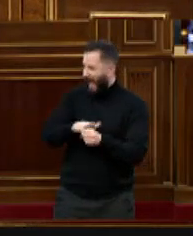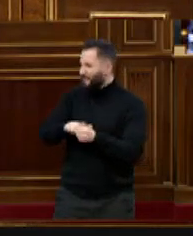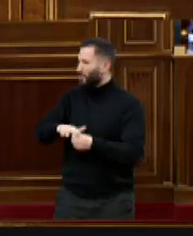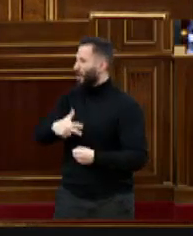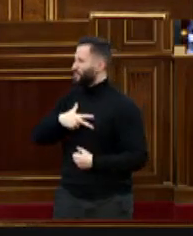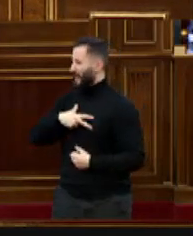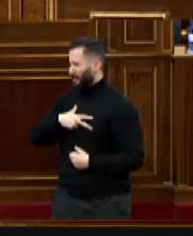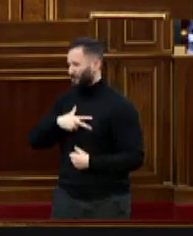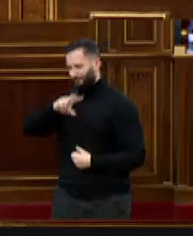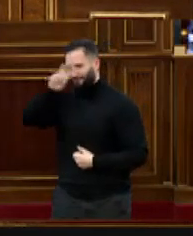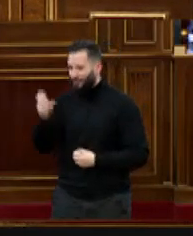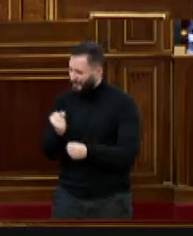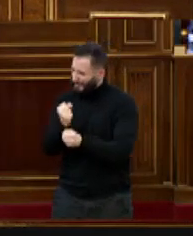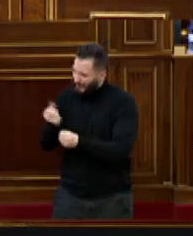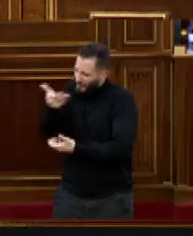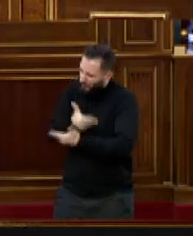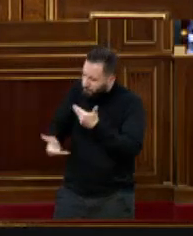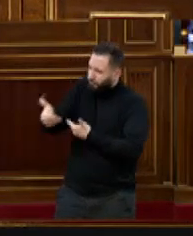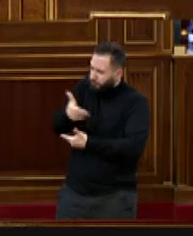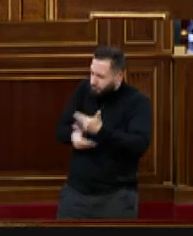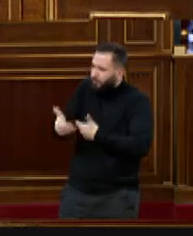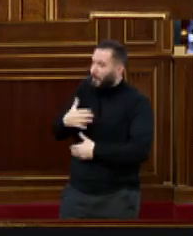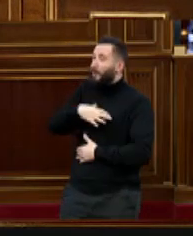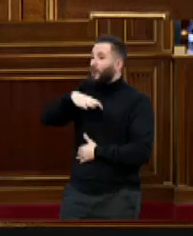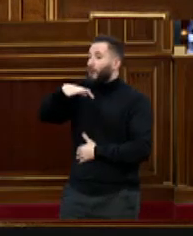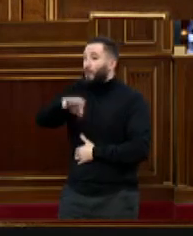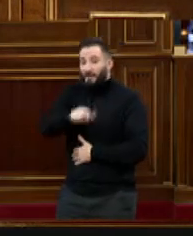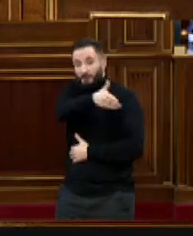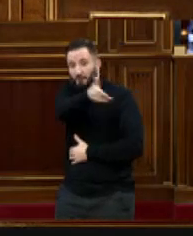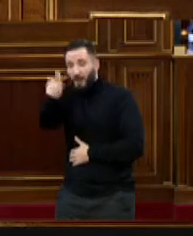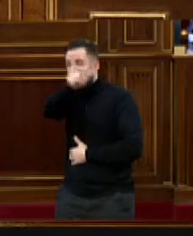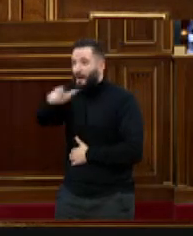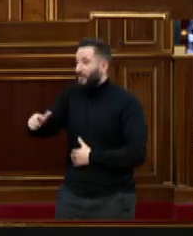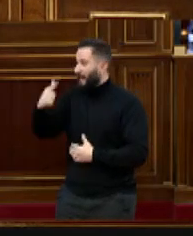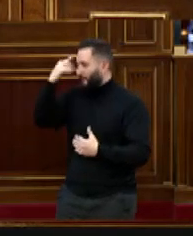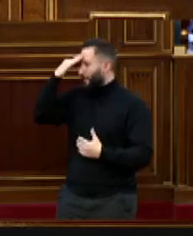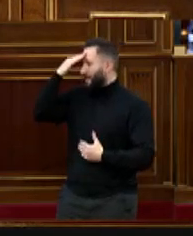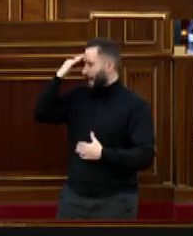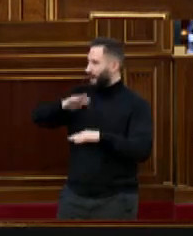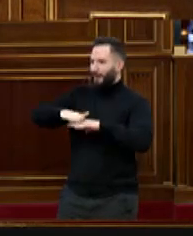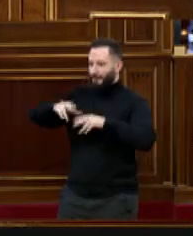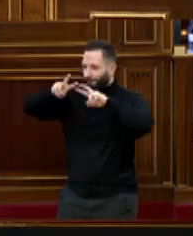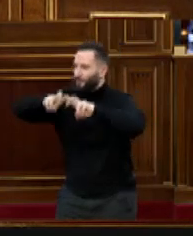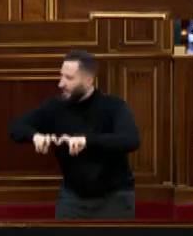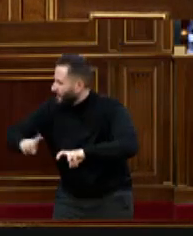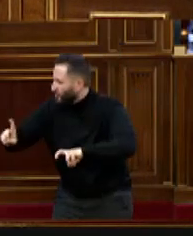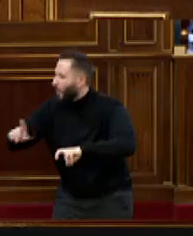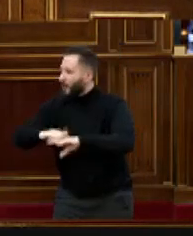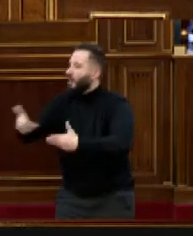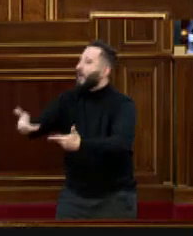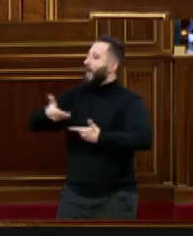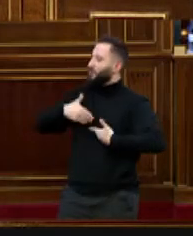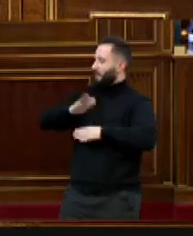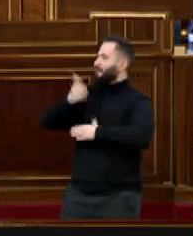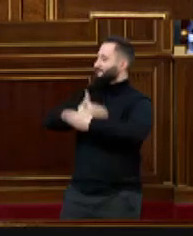se han volcado no y que y que a lo mejor no no siendo los principales instigadores de esto inicialmente se han incorporado y hubiera